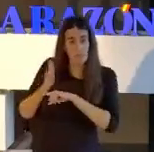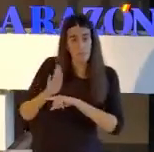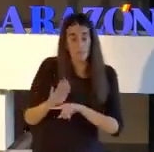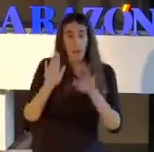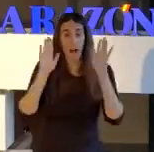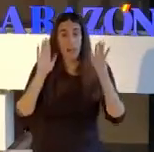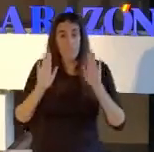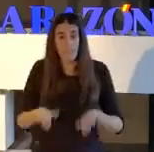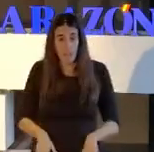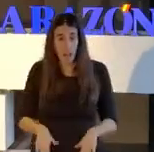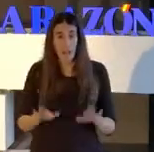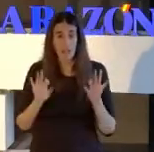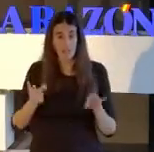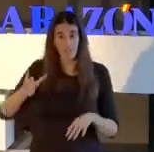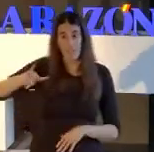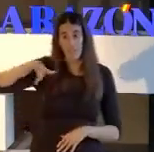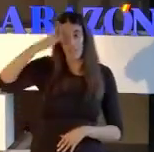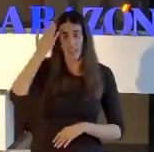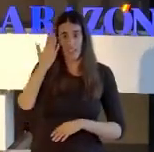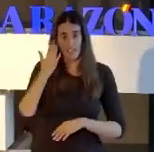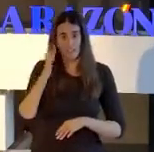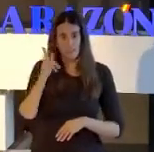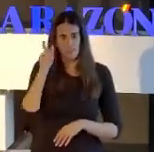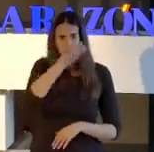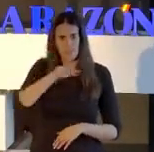eh las ideas fueron fueron ganando espacio